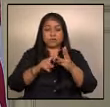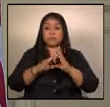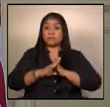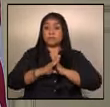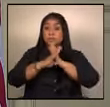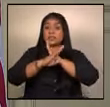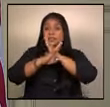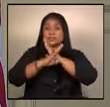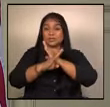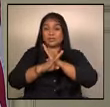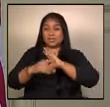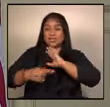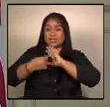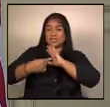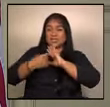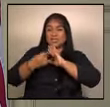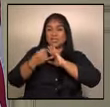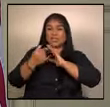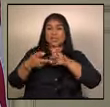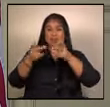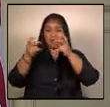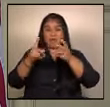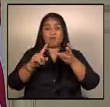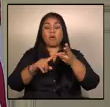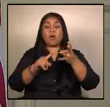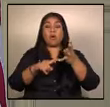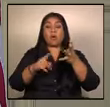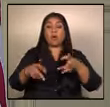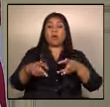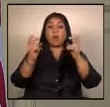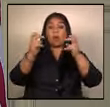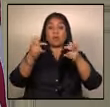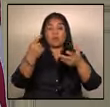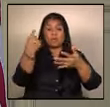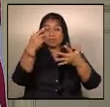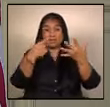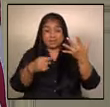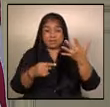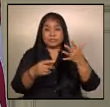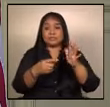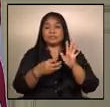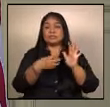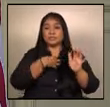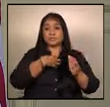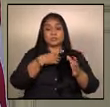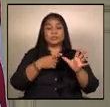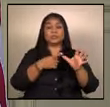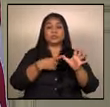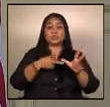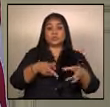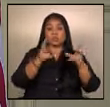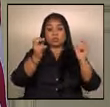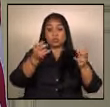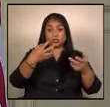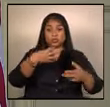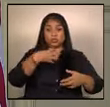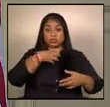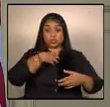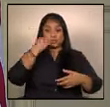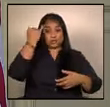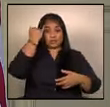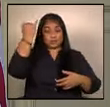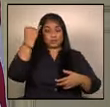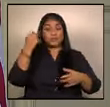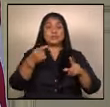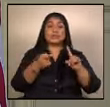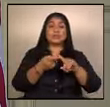contra el crimen, contra el robo de su propiedad física, contra el robo de la propiedad intelectual, protección contra el abuso de